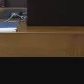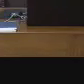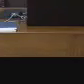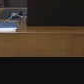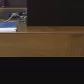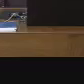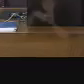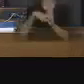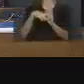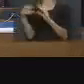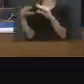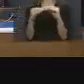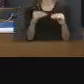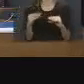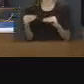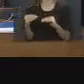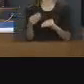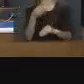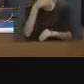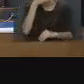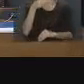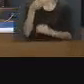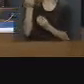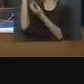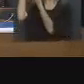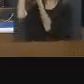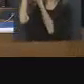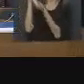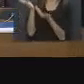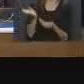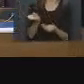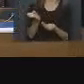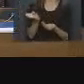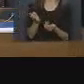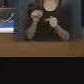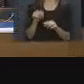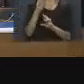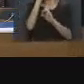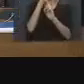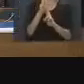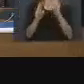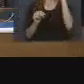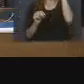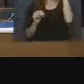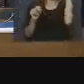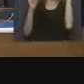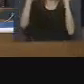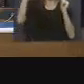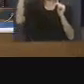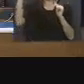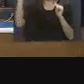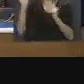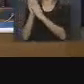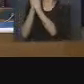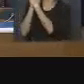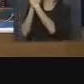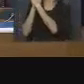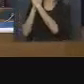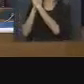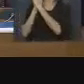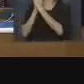tratando queremos decirles que son bienvenidos y que aquí se respetan las ideas así que por favor ambos